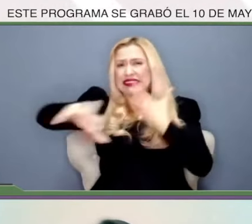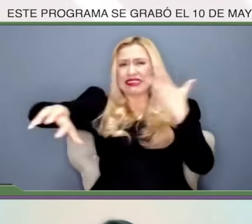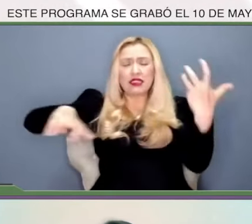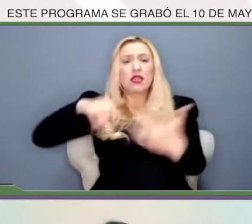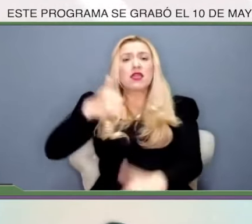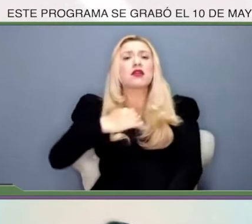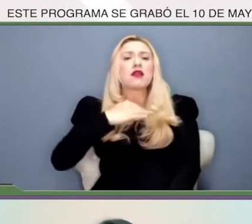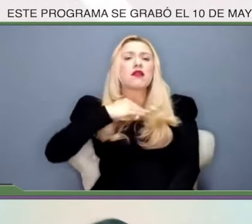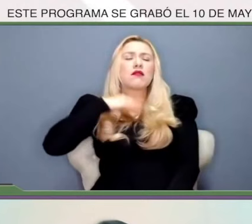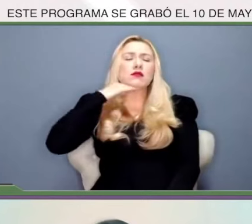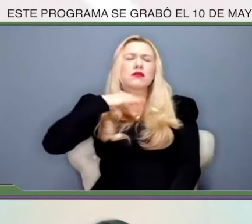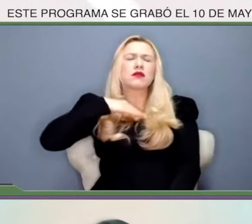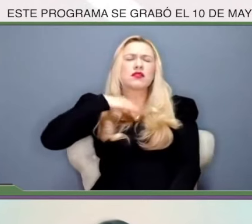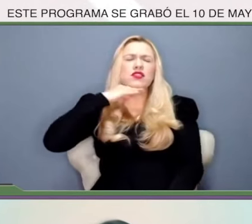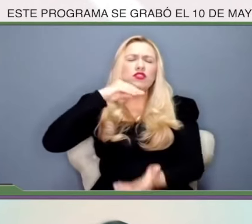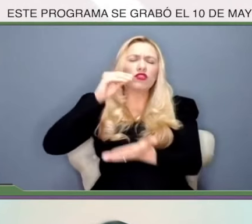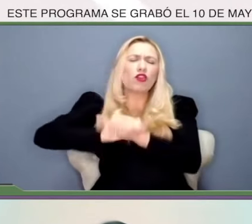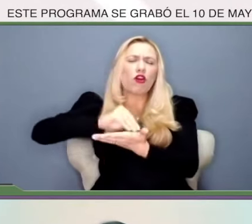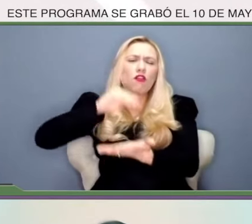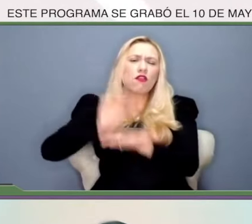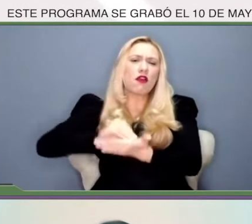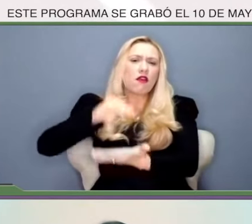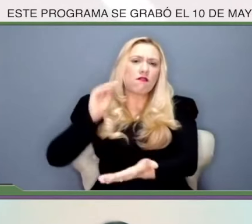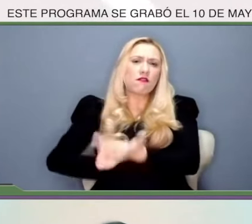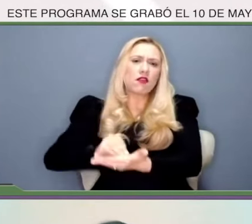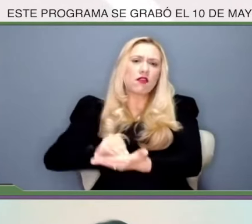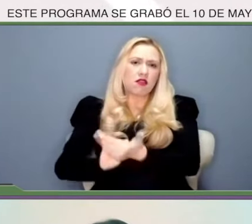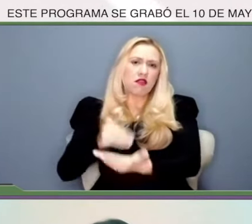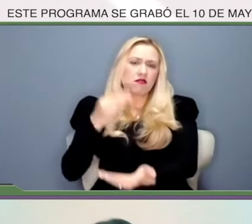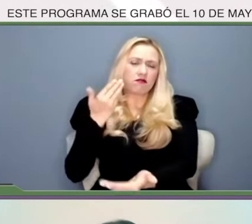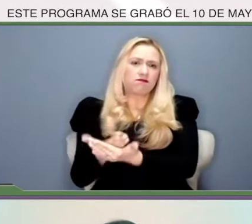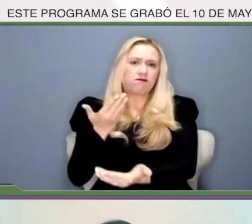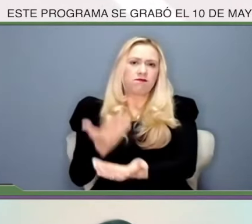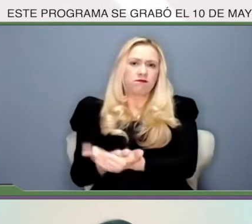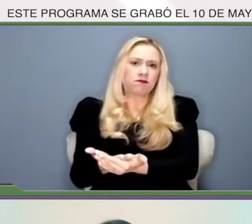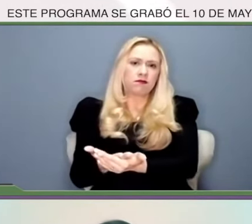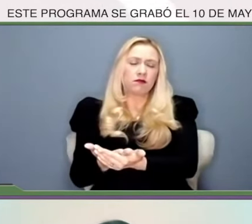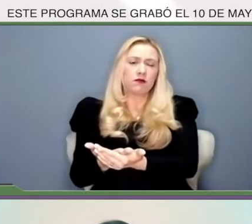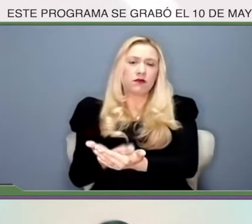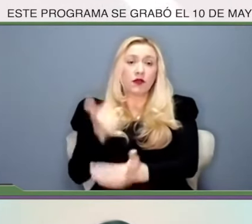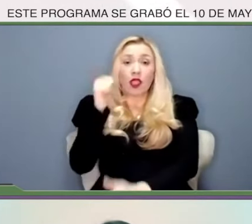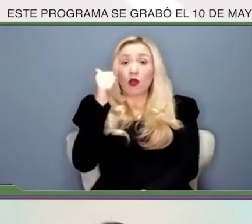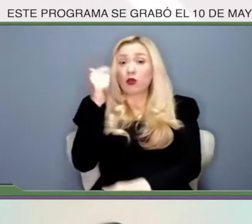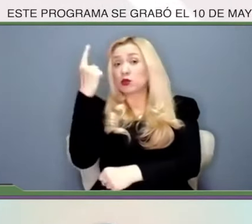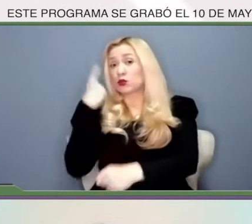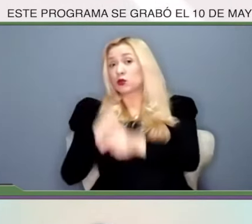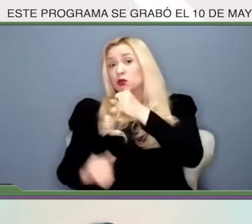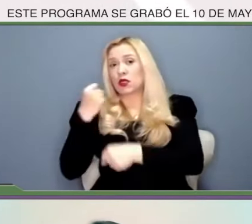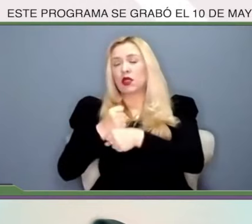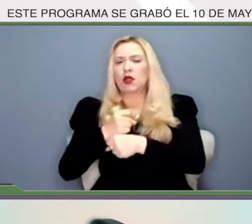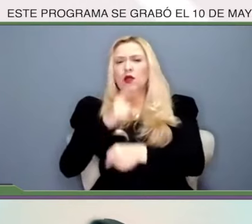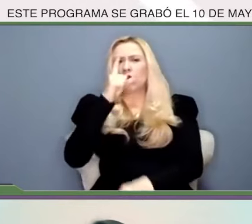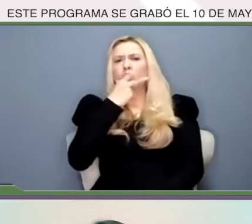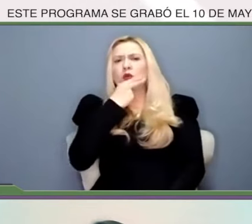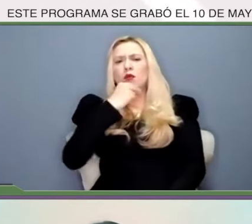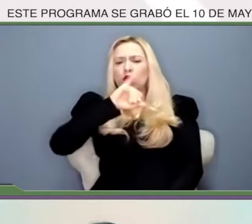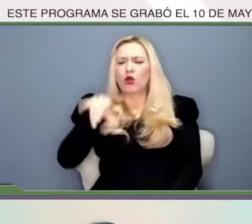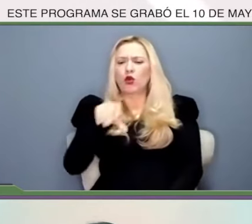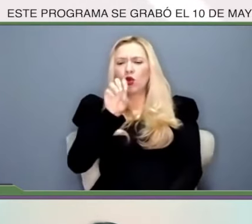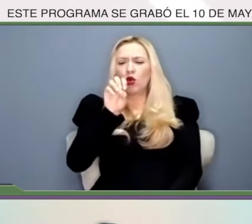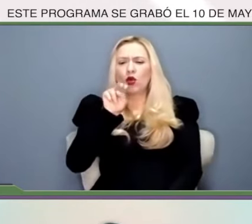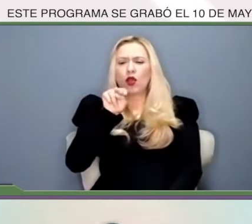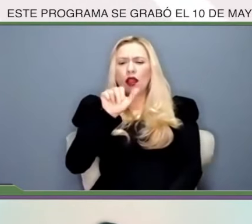impunidad latente existe. En agosto del año pasado, uno de nuestros usuarios, Jonathan Santos,